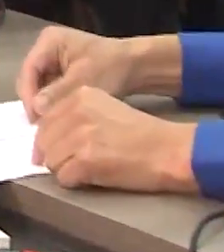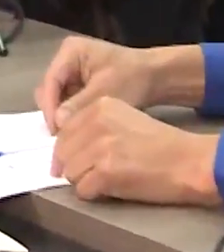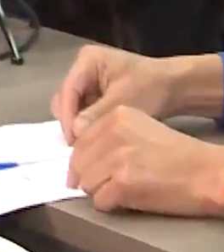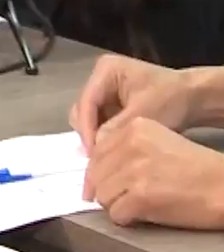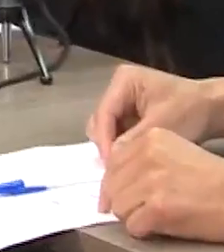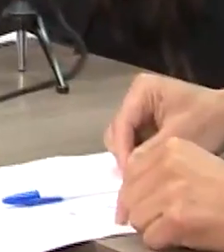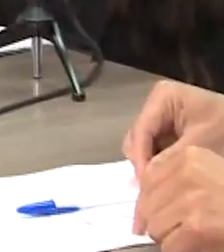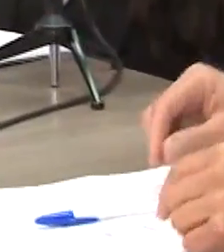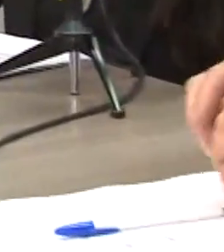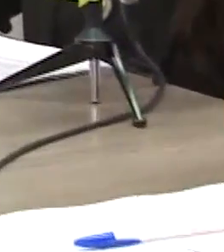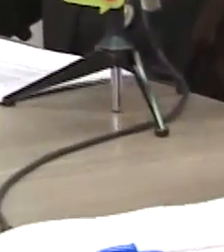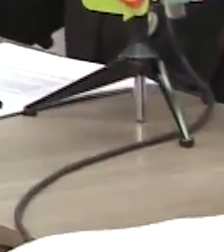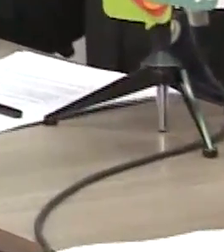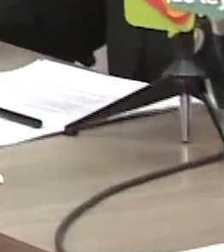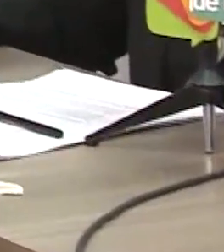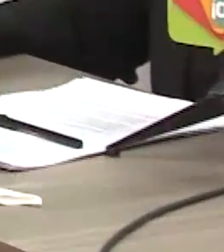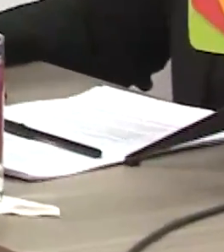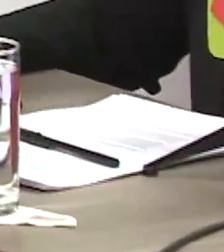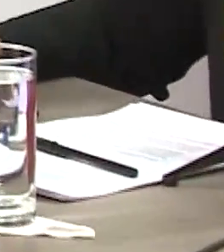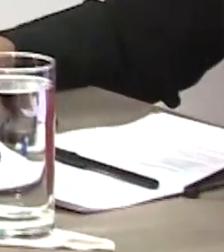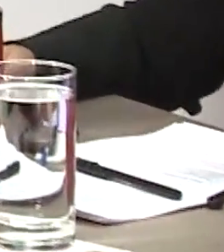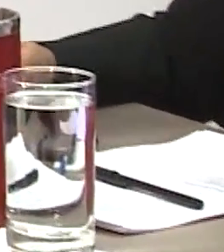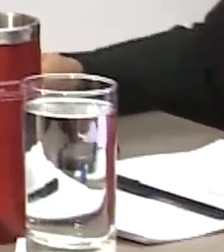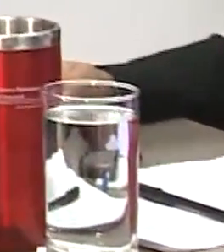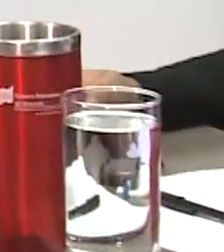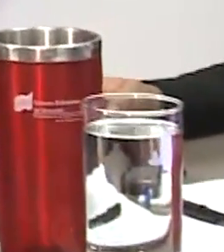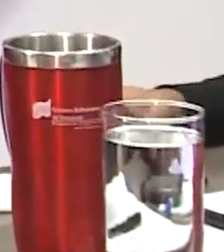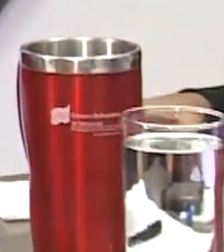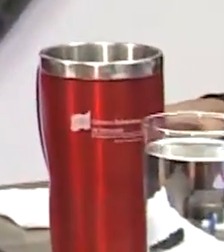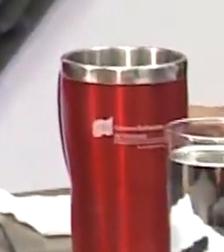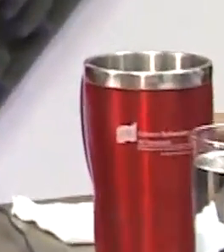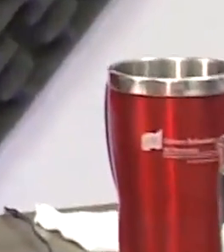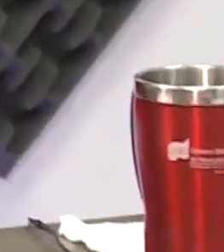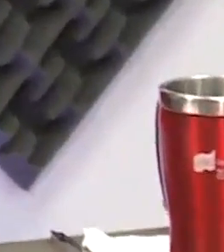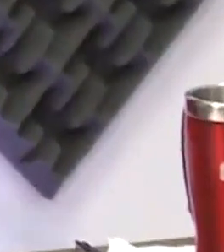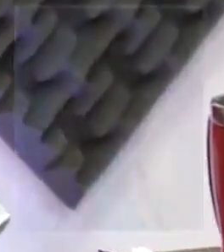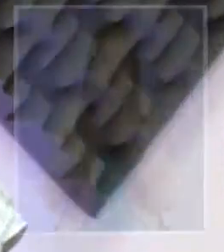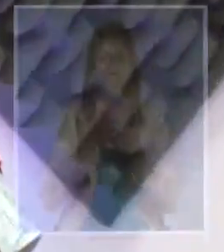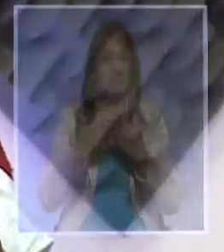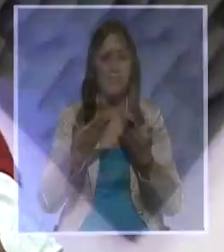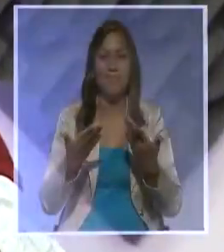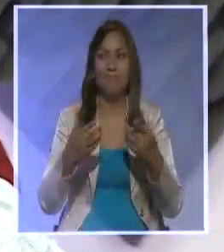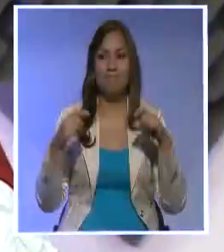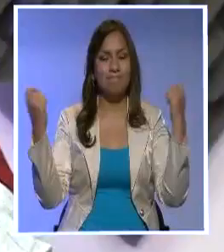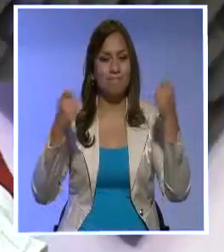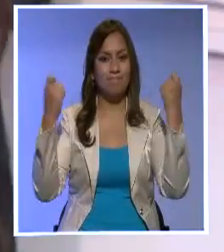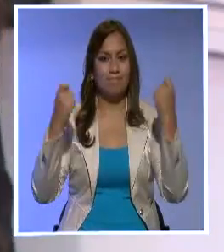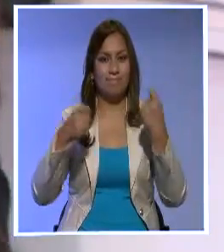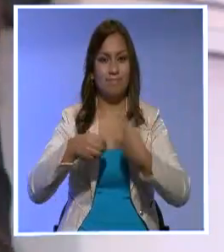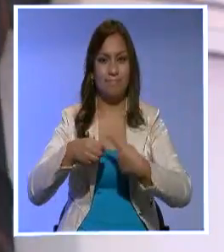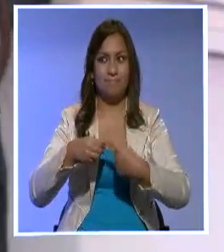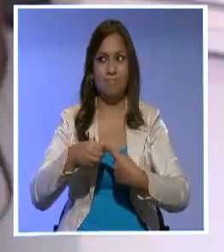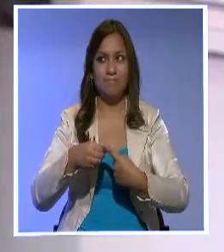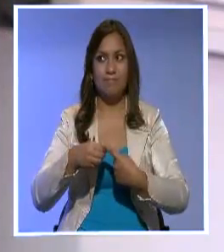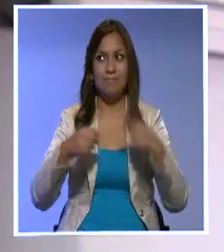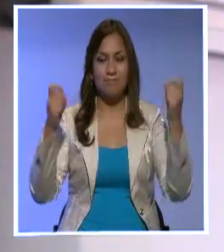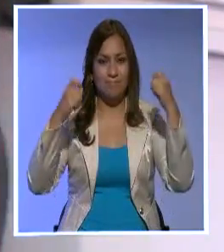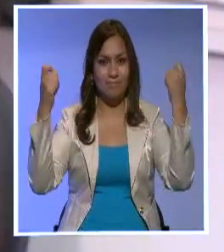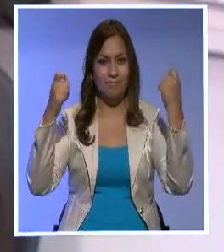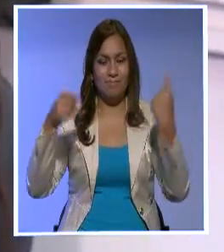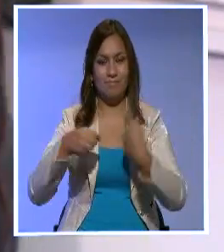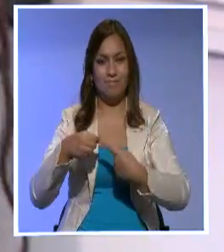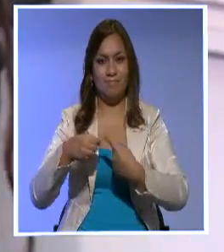en su programa también nosotros nos despedimos y re presidenta un vivac hito viva quito